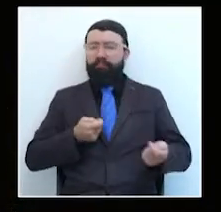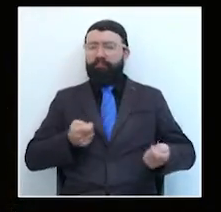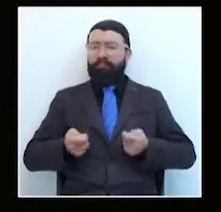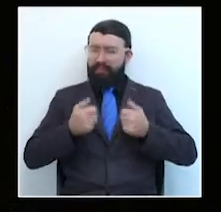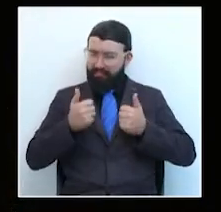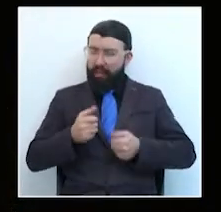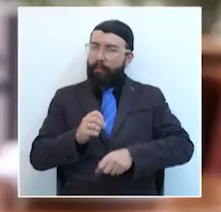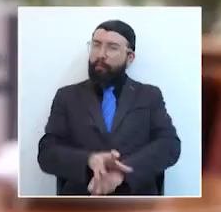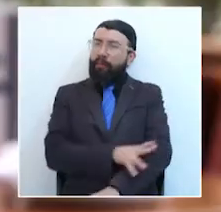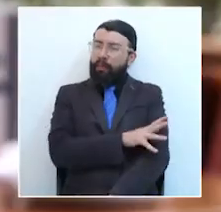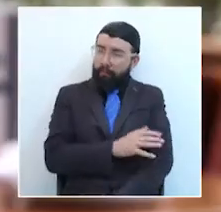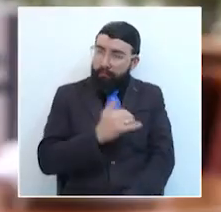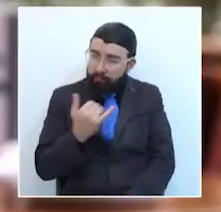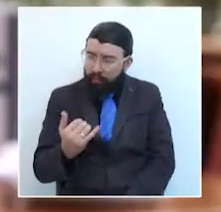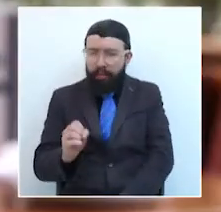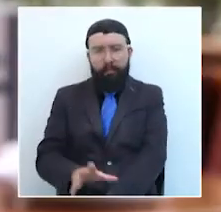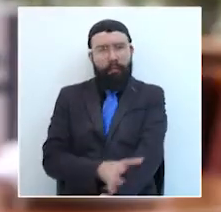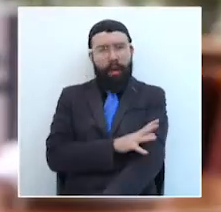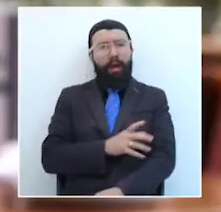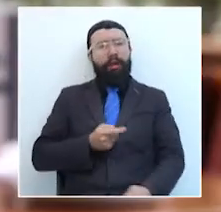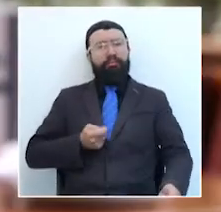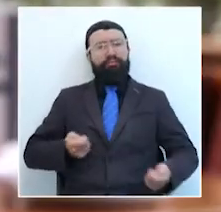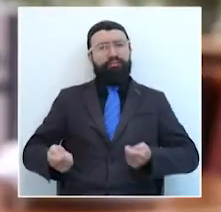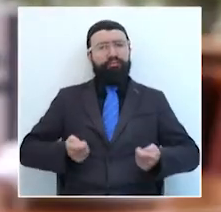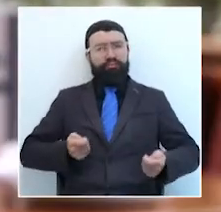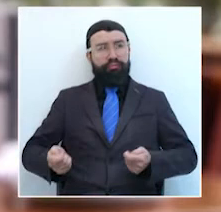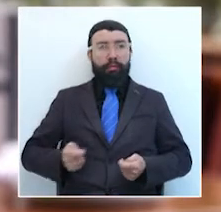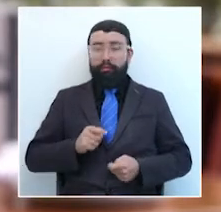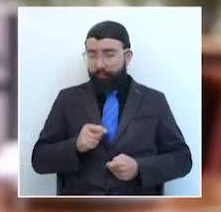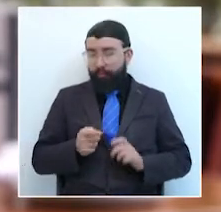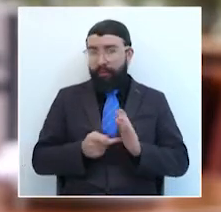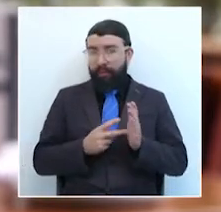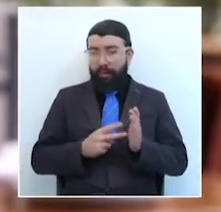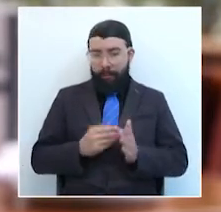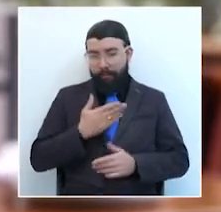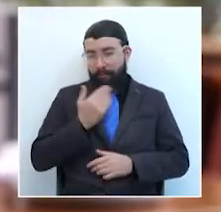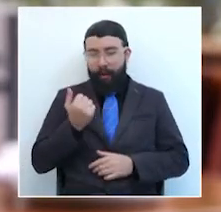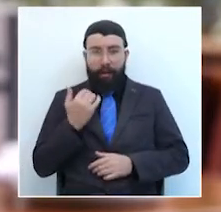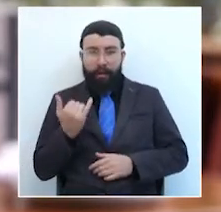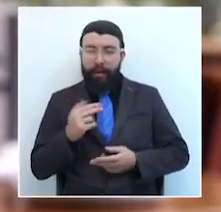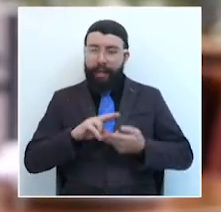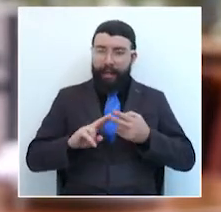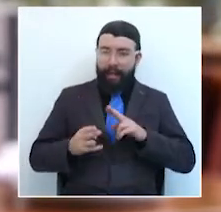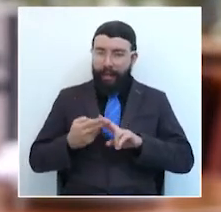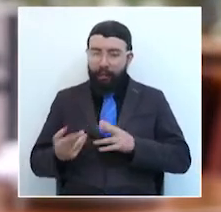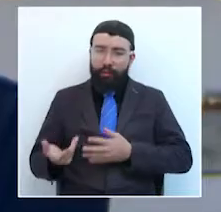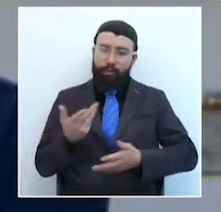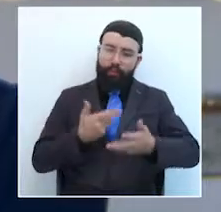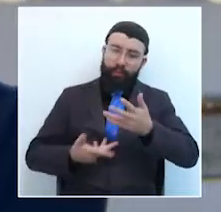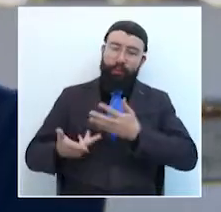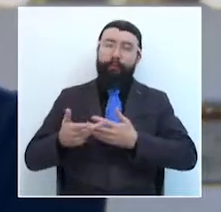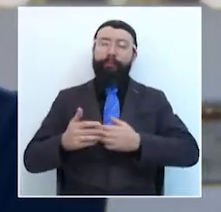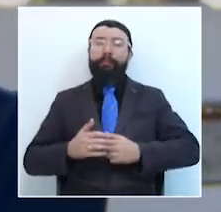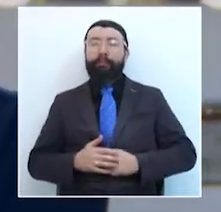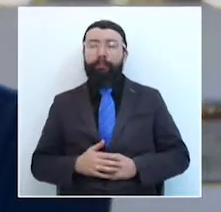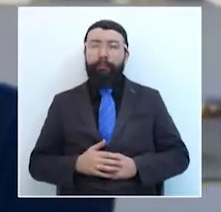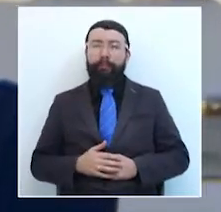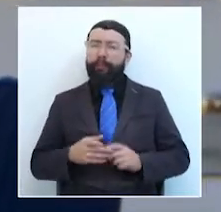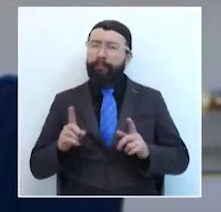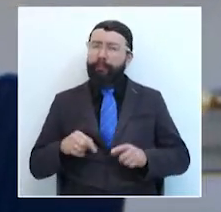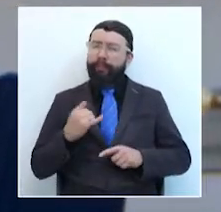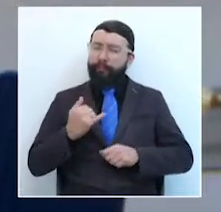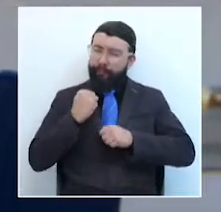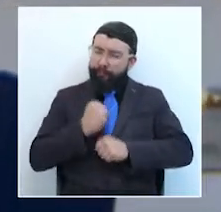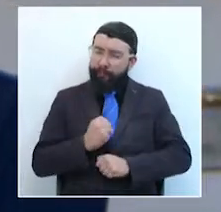propias como ajenas lo cual deriva en una mejor gestión de las relaciones interpersonales potencia la creatividad